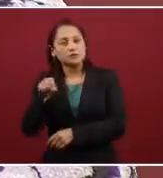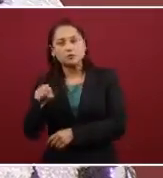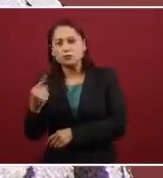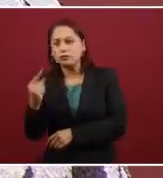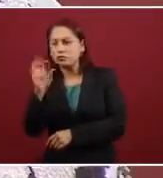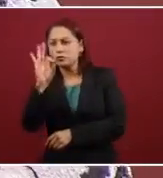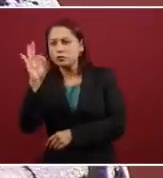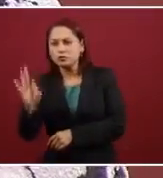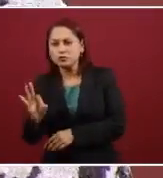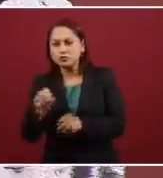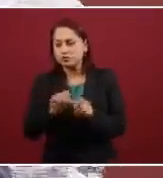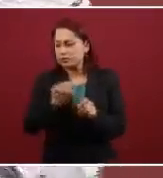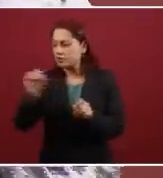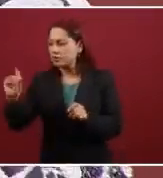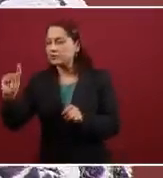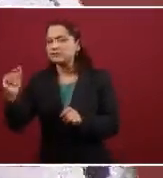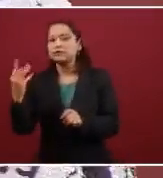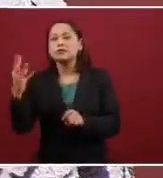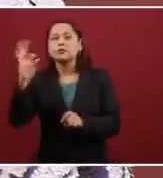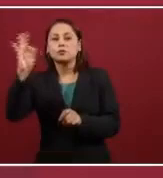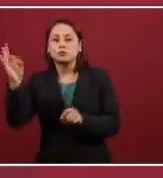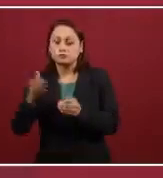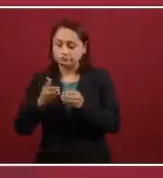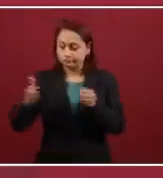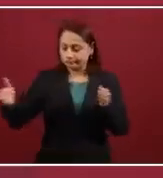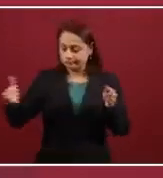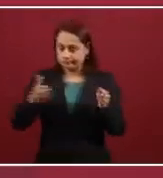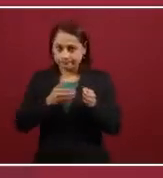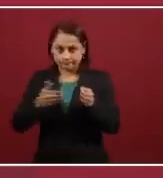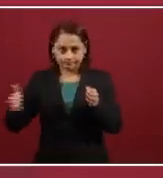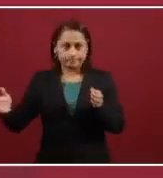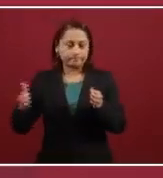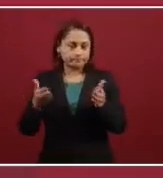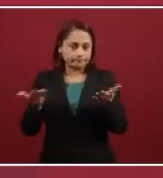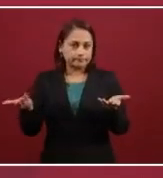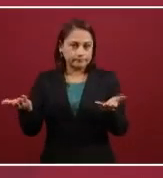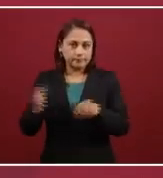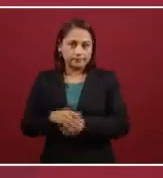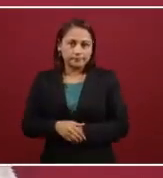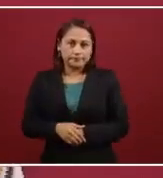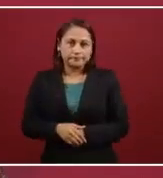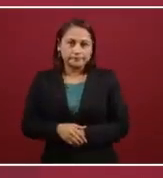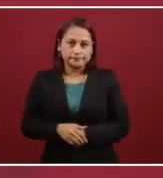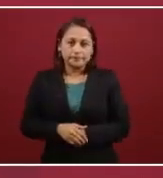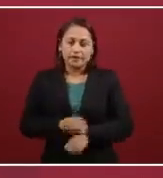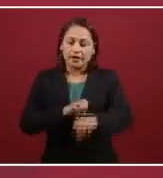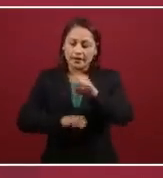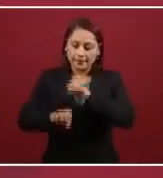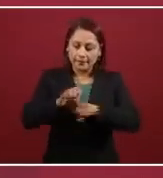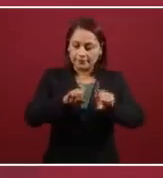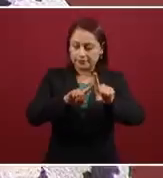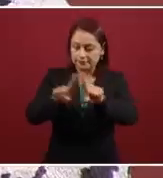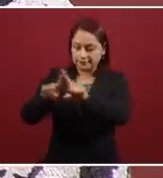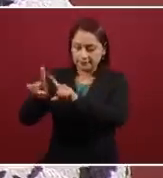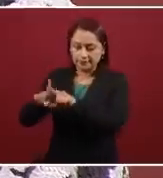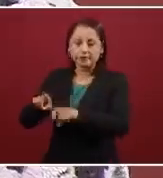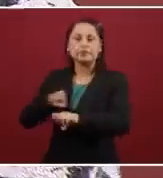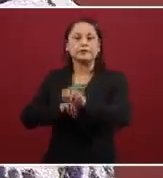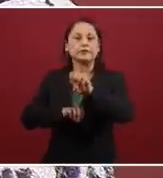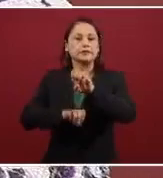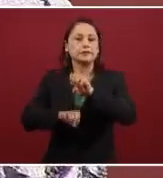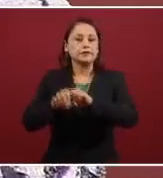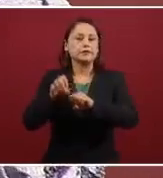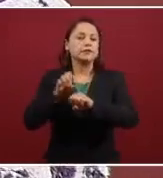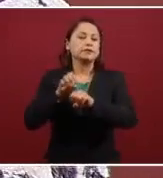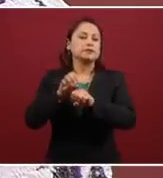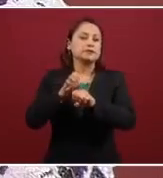0.1% hasta 74%. Es un rango bastante amplio a distintas empresas, distintos productos. Entonces, sí tendríamos que